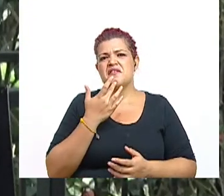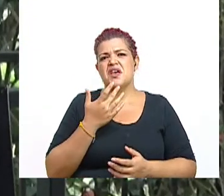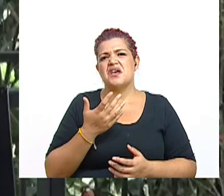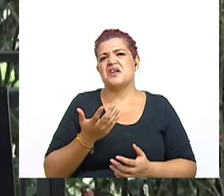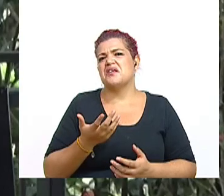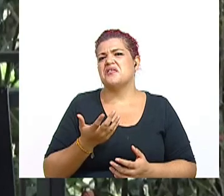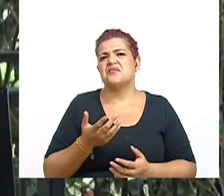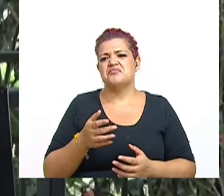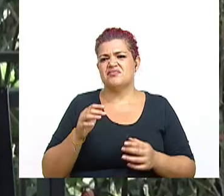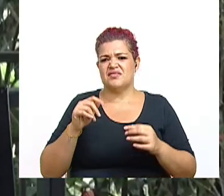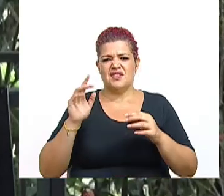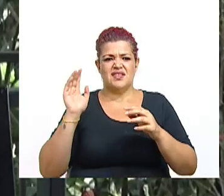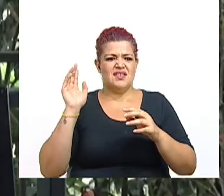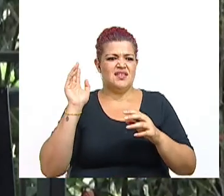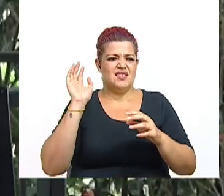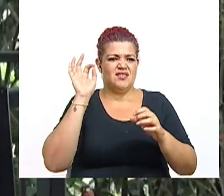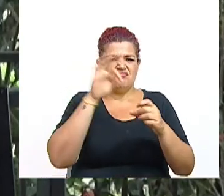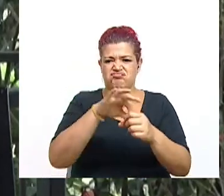establecer plantaciones